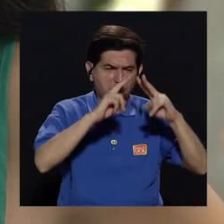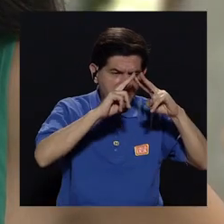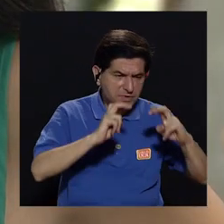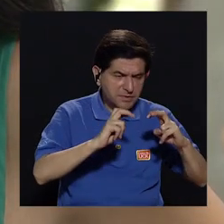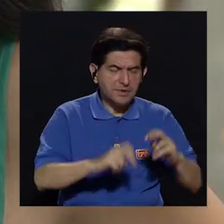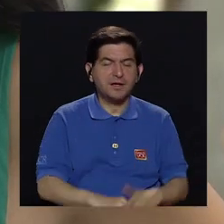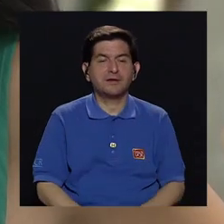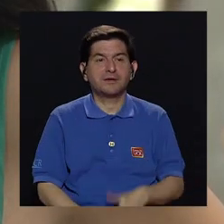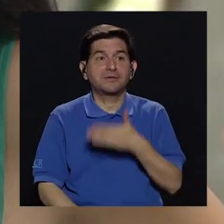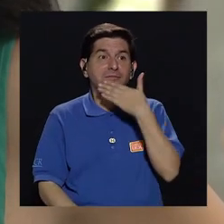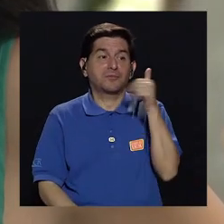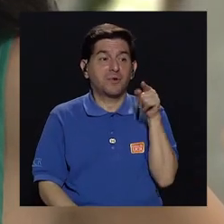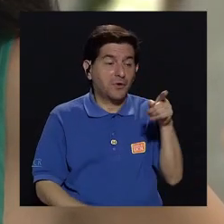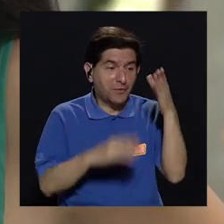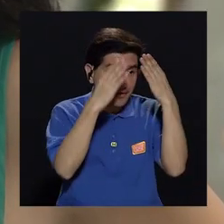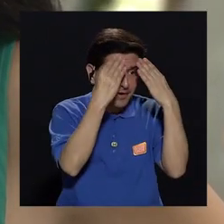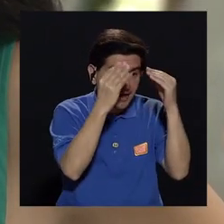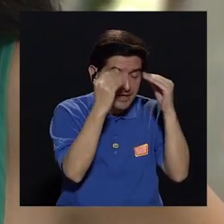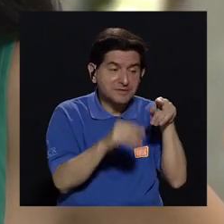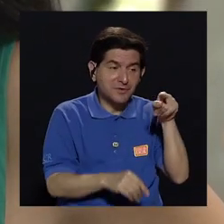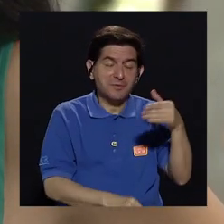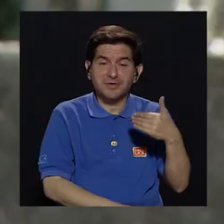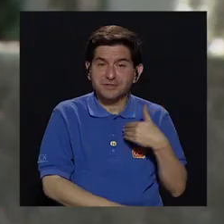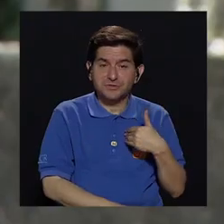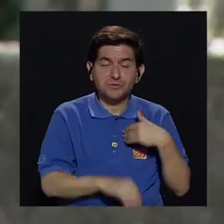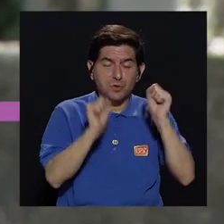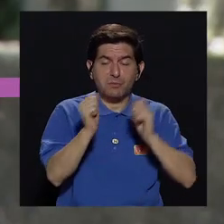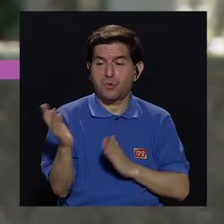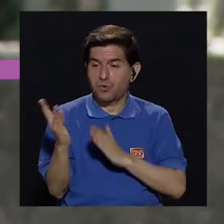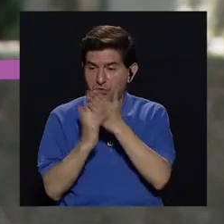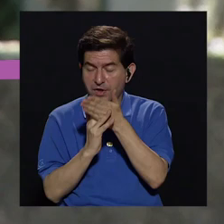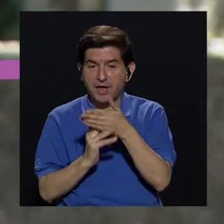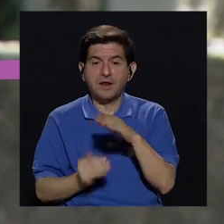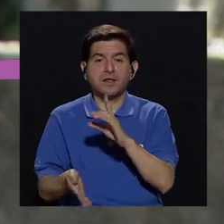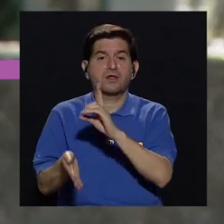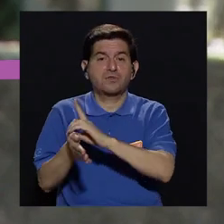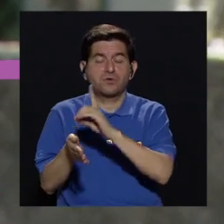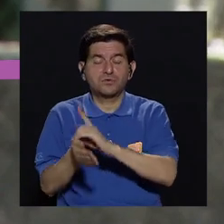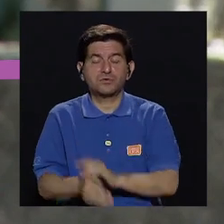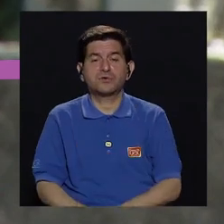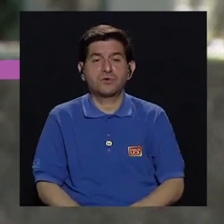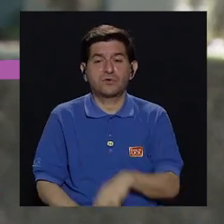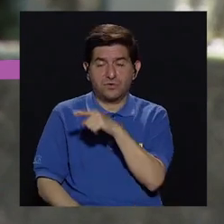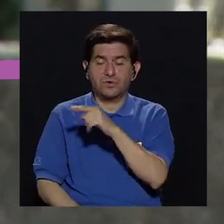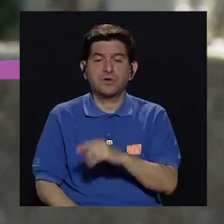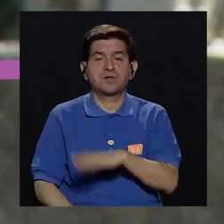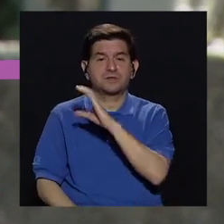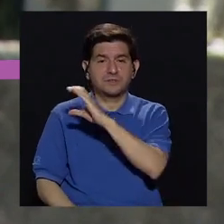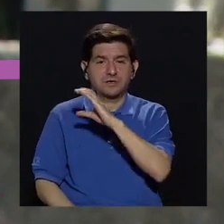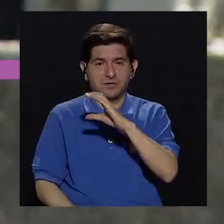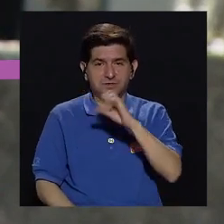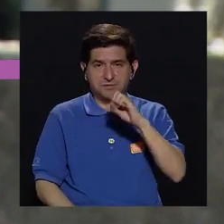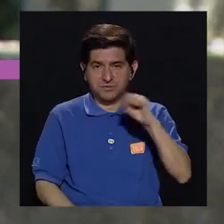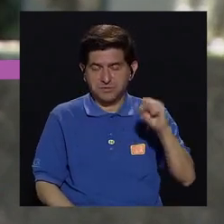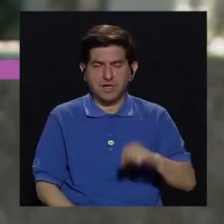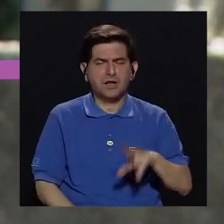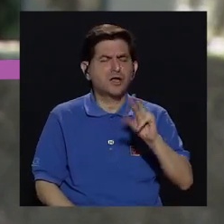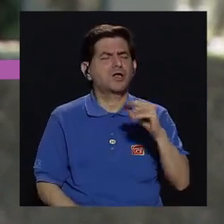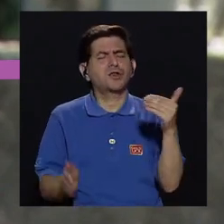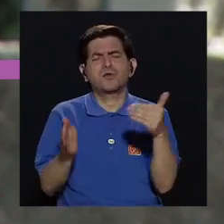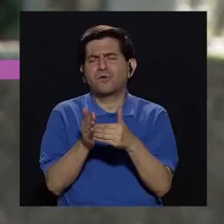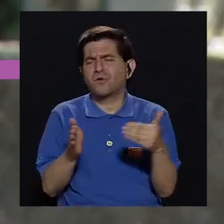lo ideal sería que esa información que está allá se pueda acceder por los médicos del Seguro Social y no estemos